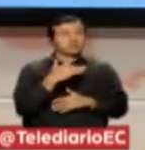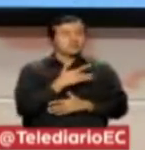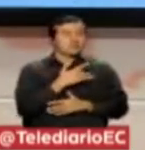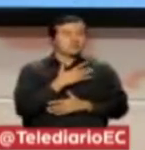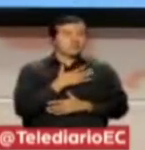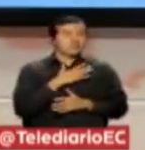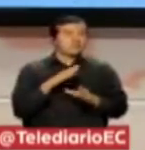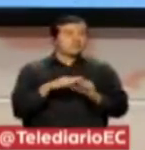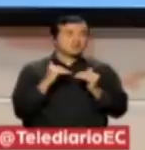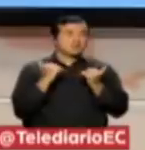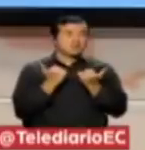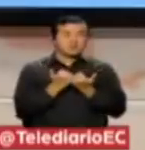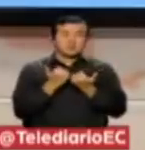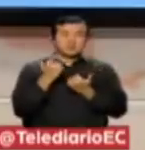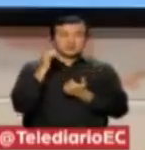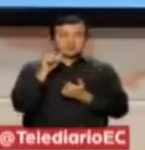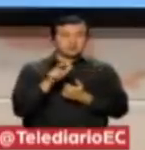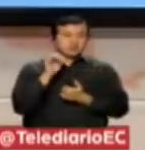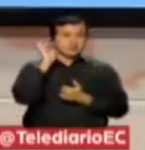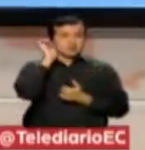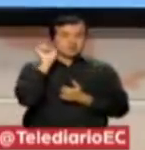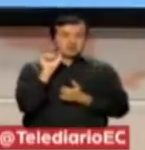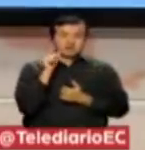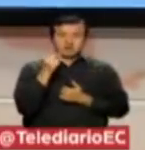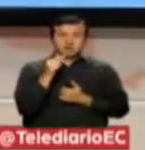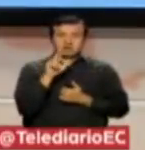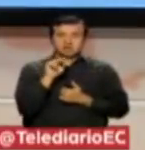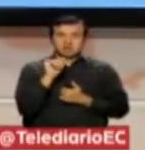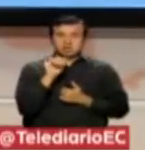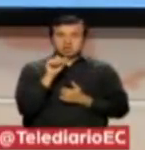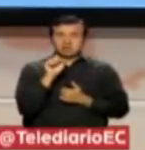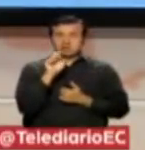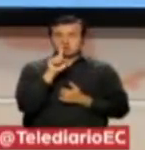Lamentablemente, en la comisión de la señora Aguiñaga se ha demorado más de